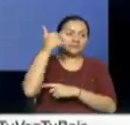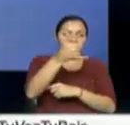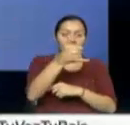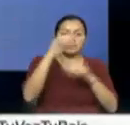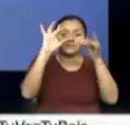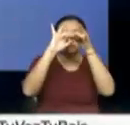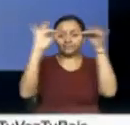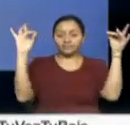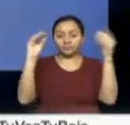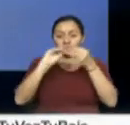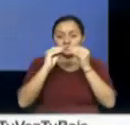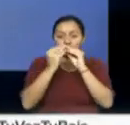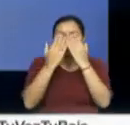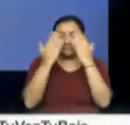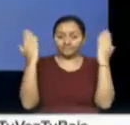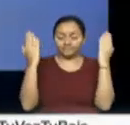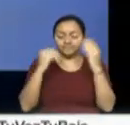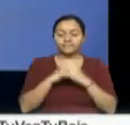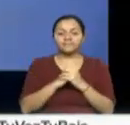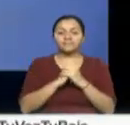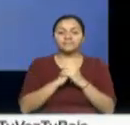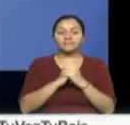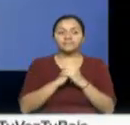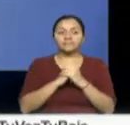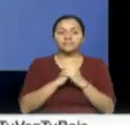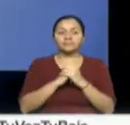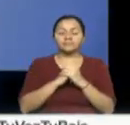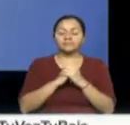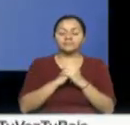227-0471, extensión 101, y al número